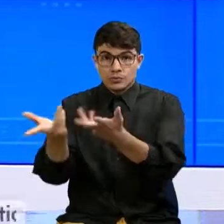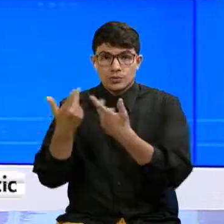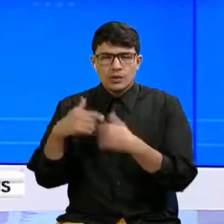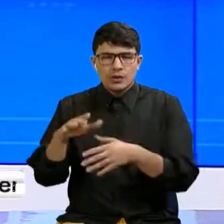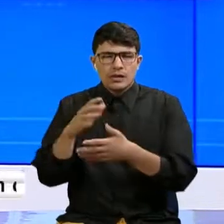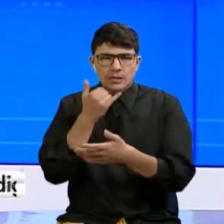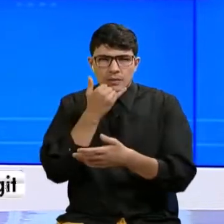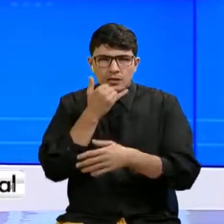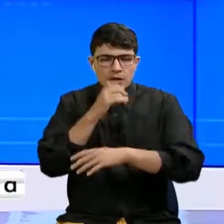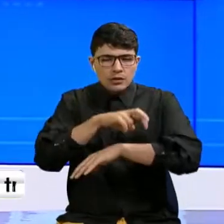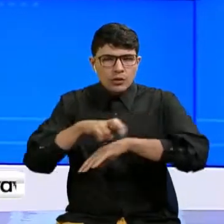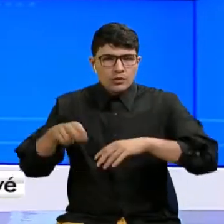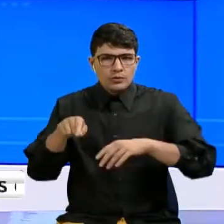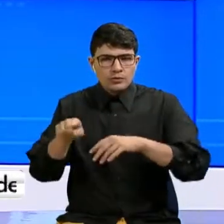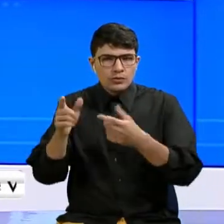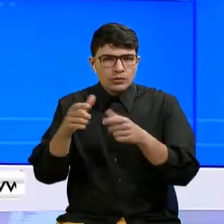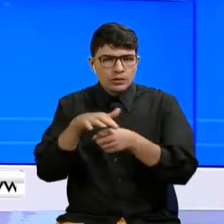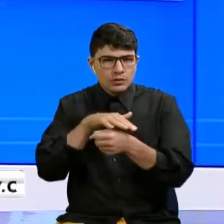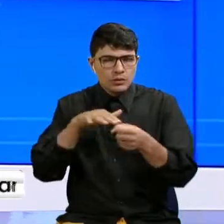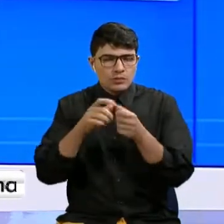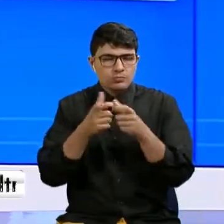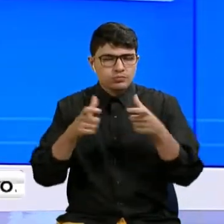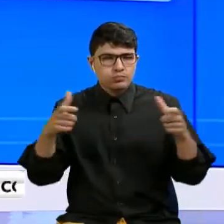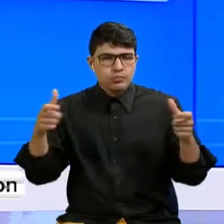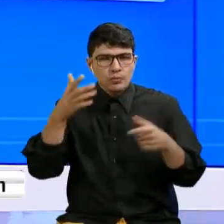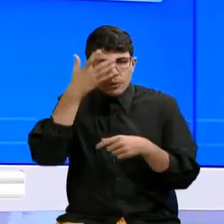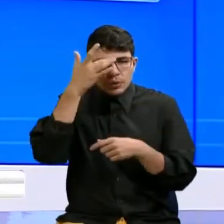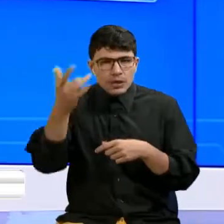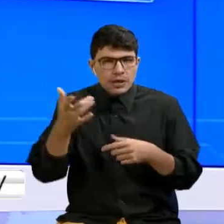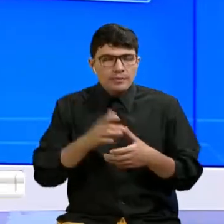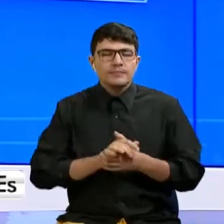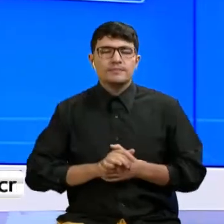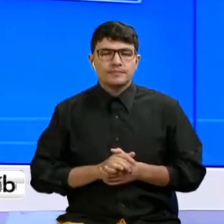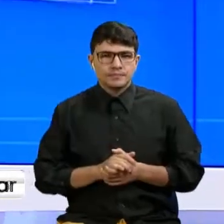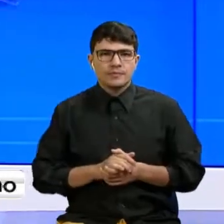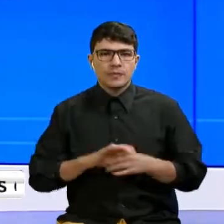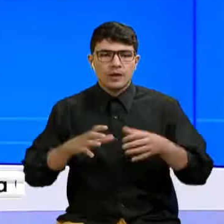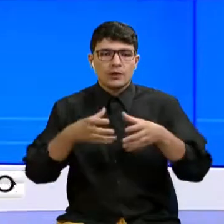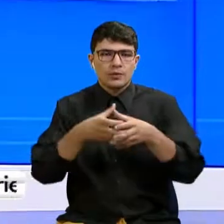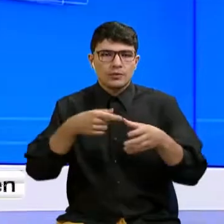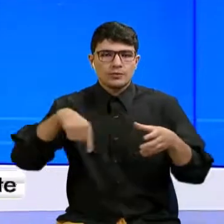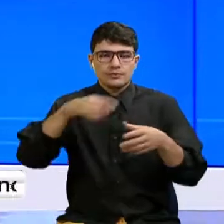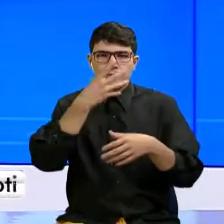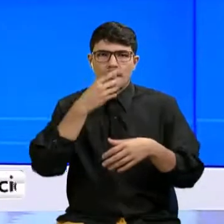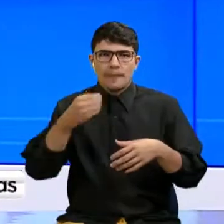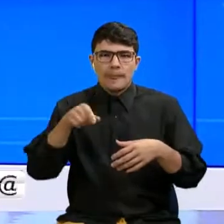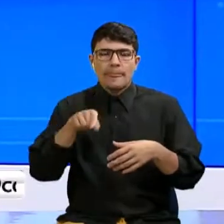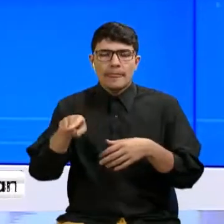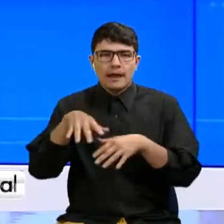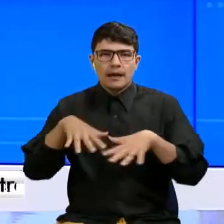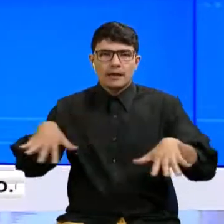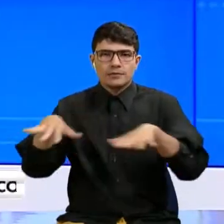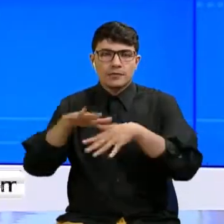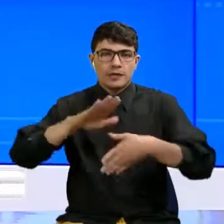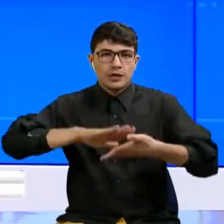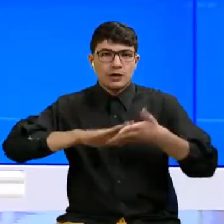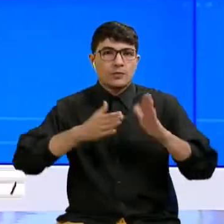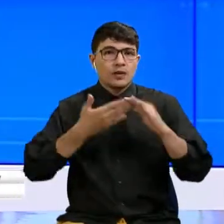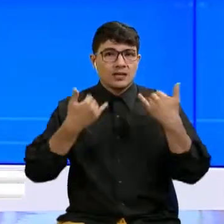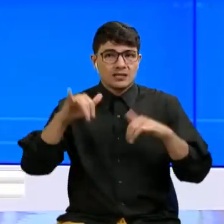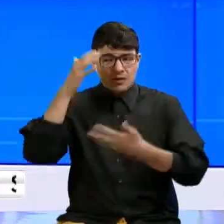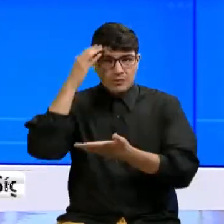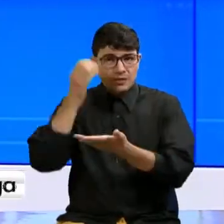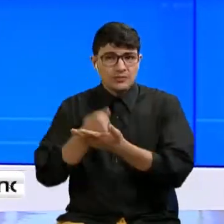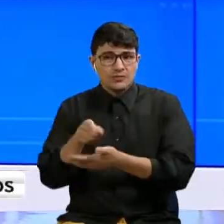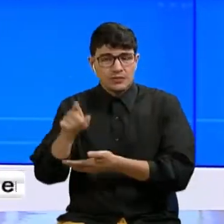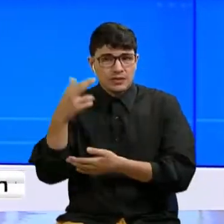los hurtos que están creciendo precisamente por parte de los delincuentes allí en esta zona la comunidad ya se ha manifestado cómo ha